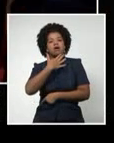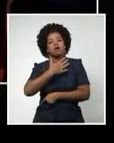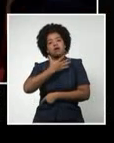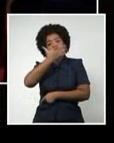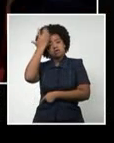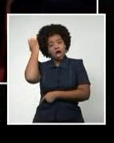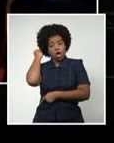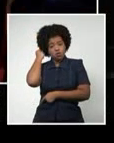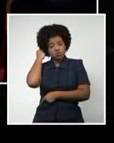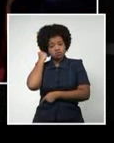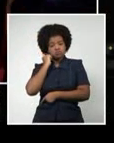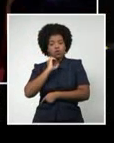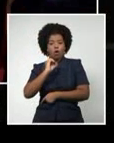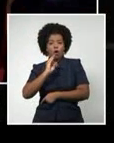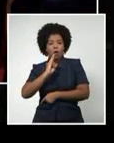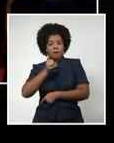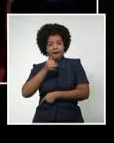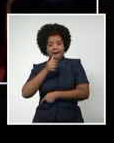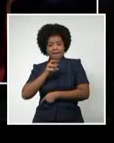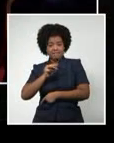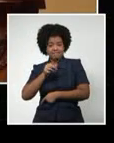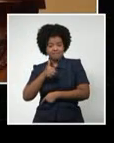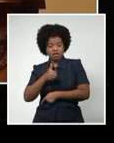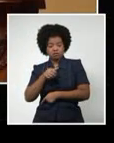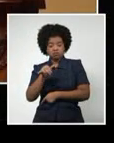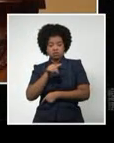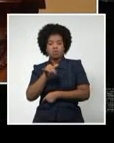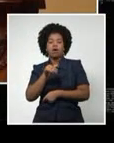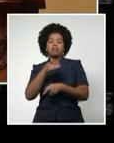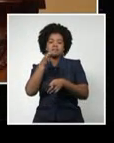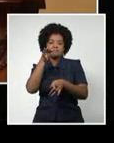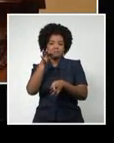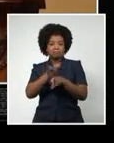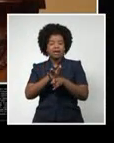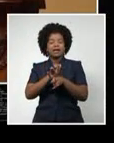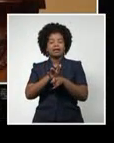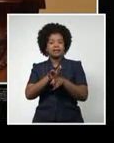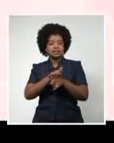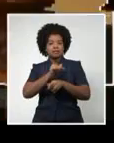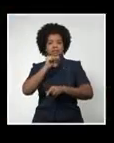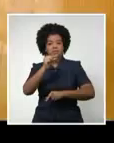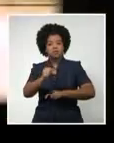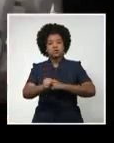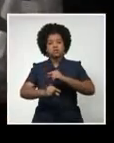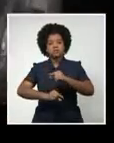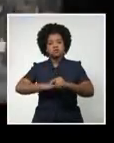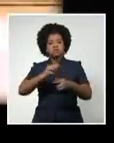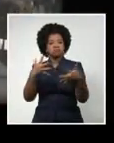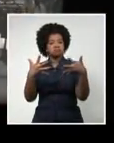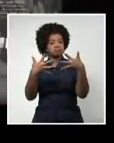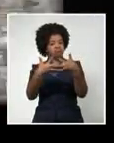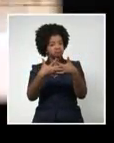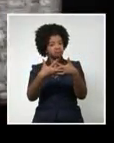Obama, sustentaban toda la ola que de un lado y otro del mar transitaba el camino de la normalización.